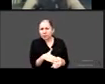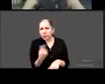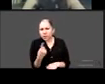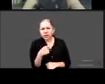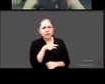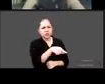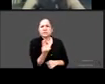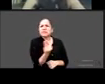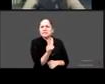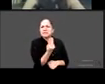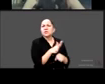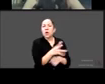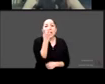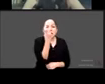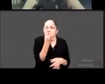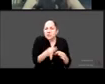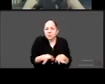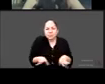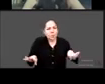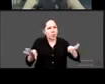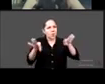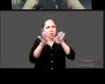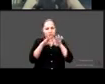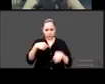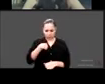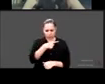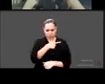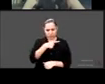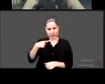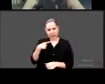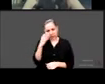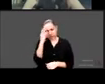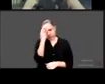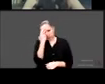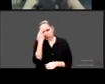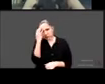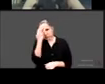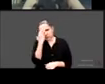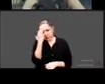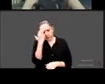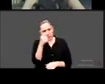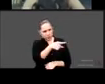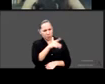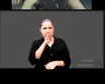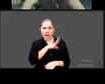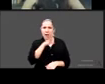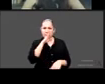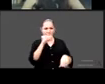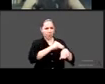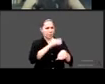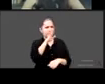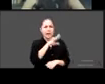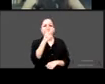llave universal. Pregúntate, ¿qué necesita? Y sabe que entre peor se está portando, más necesidades